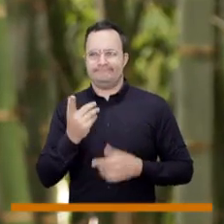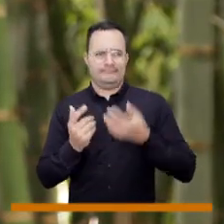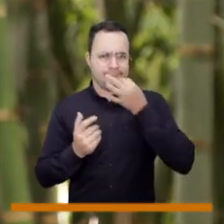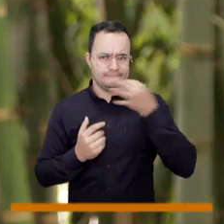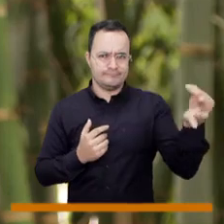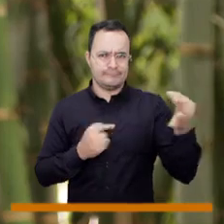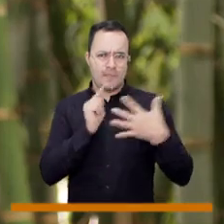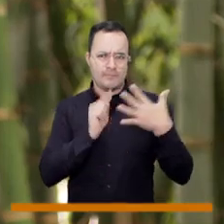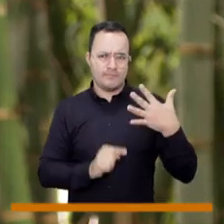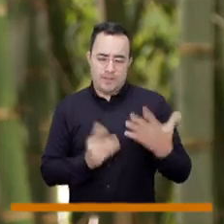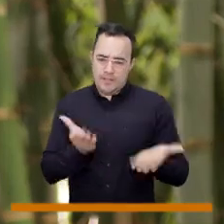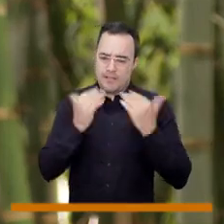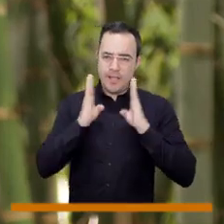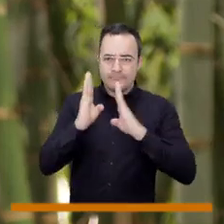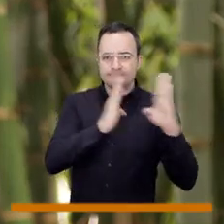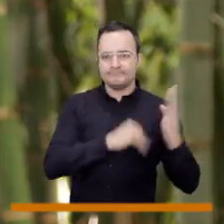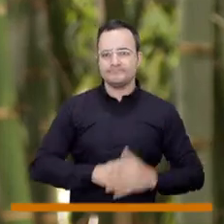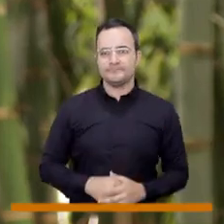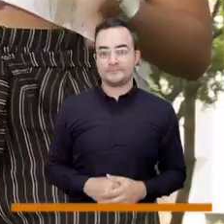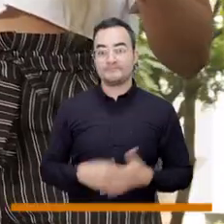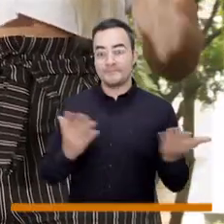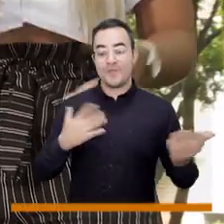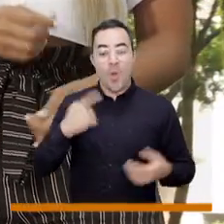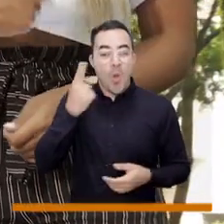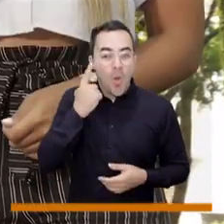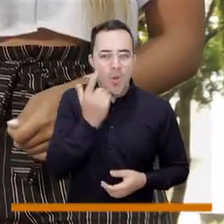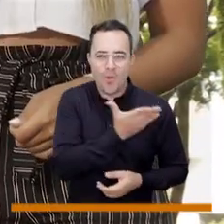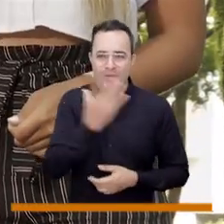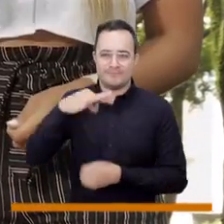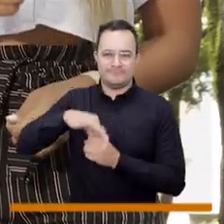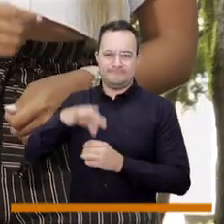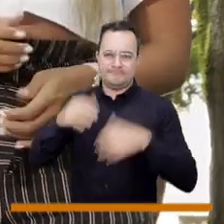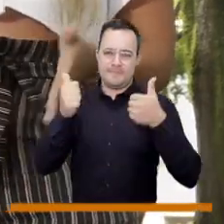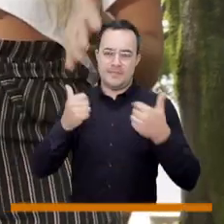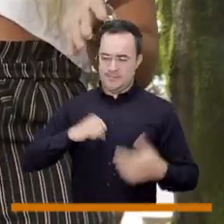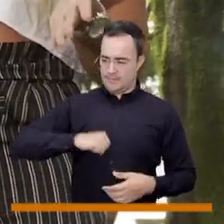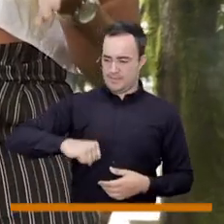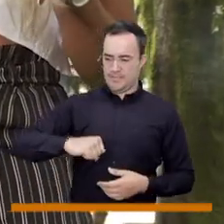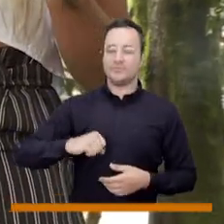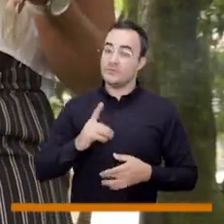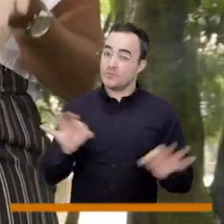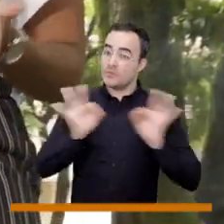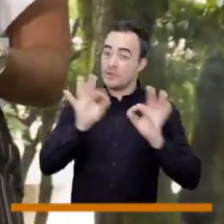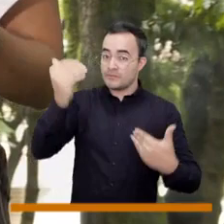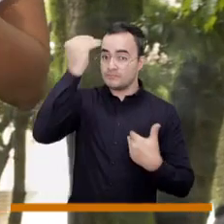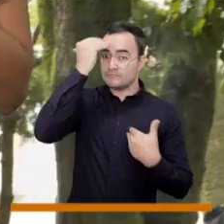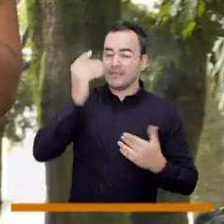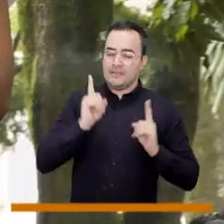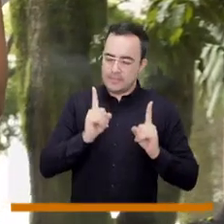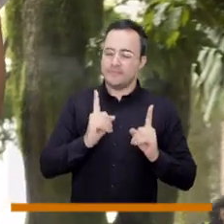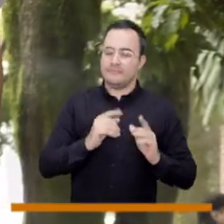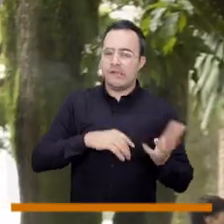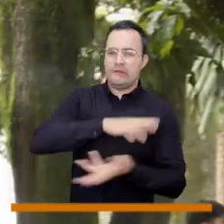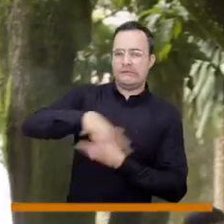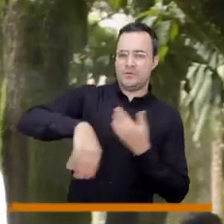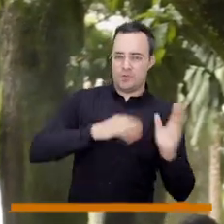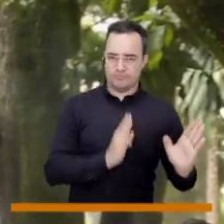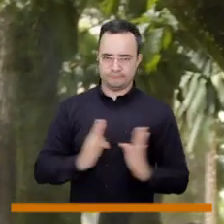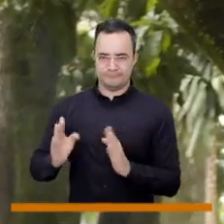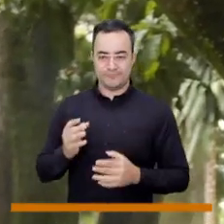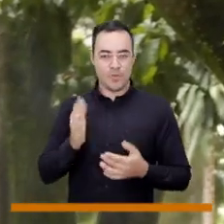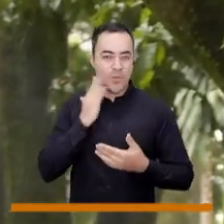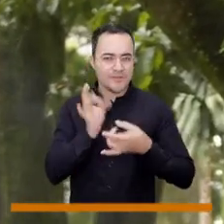como ciudadanos y ciudadanas frente a esta elec Así es pilas con el voto ejerzamos nuestro derecho al voto con conciencia y